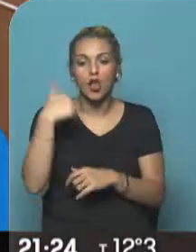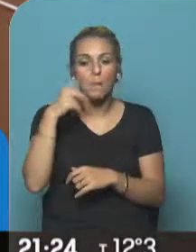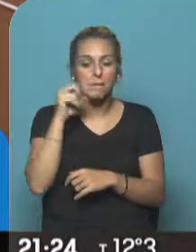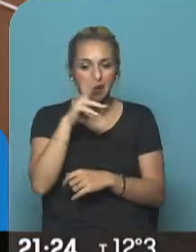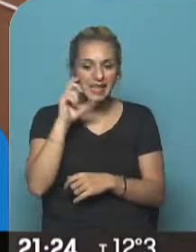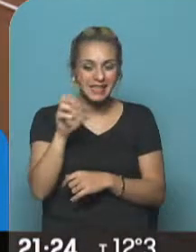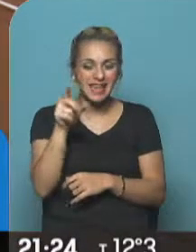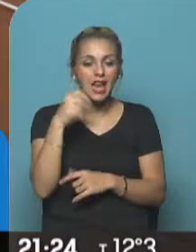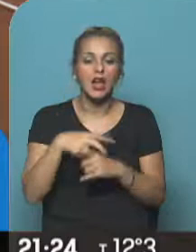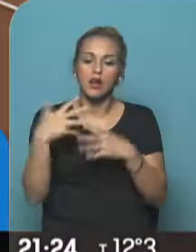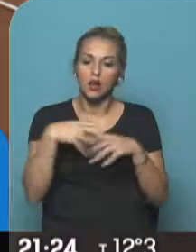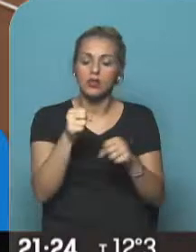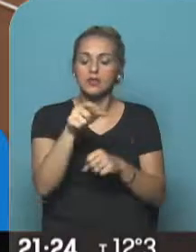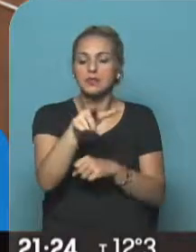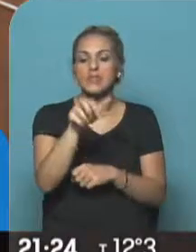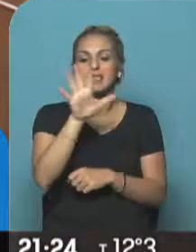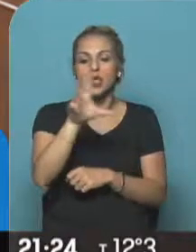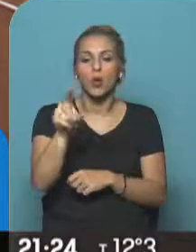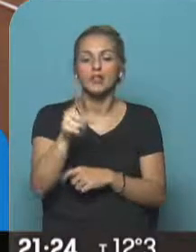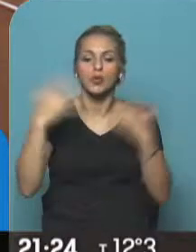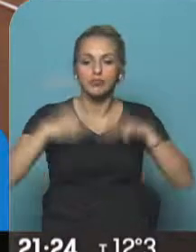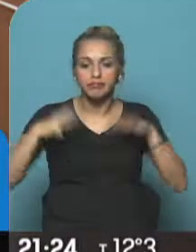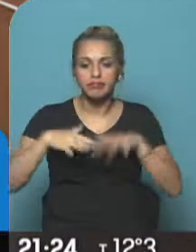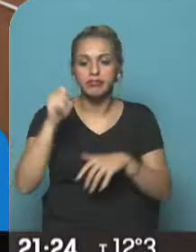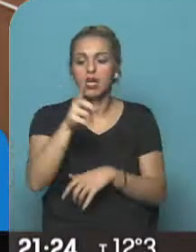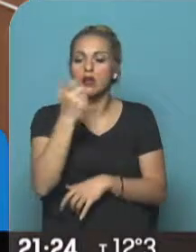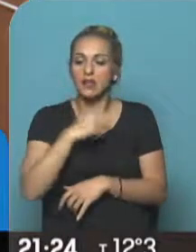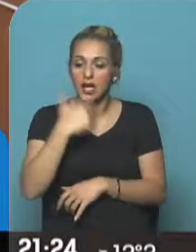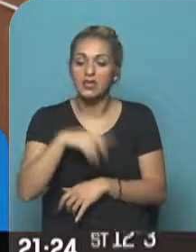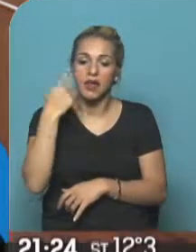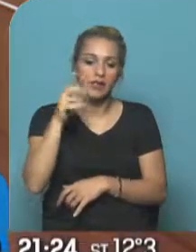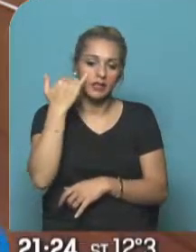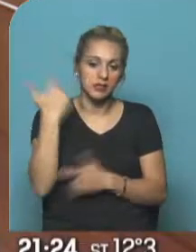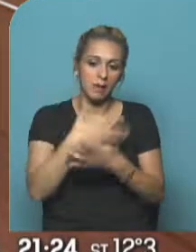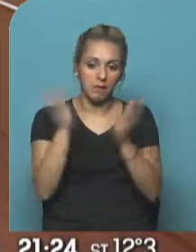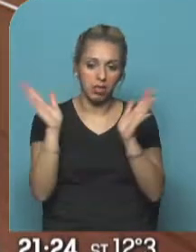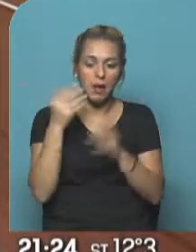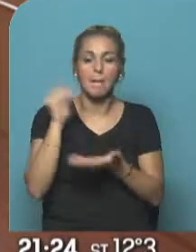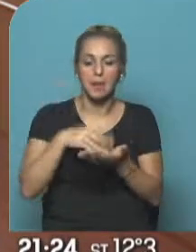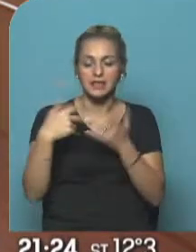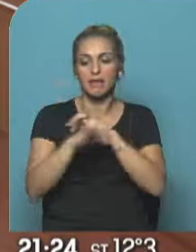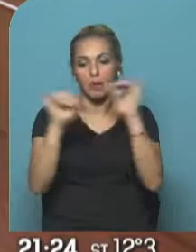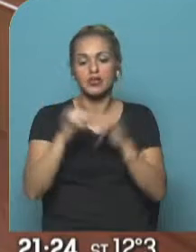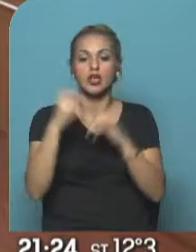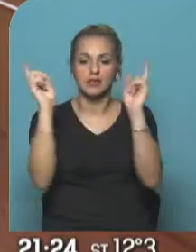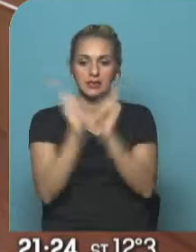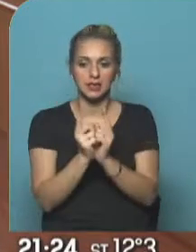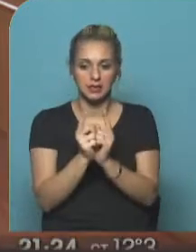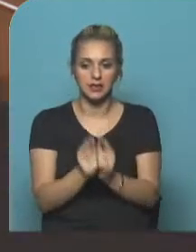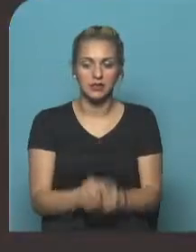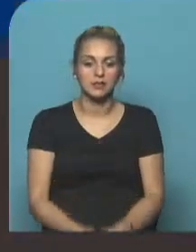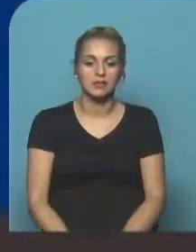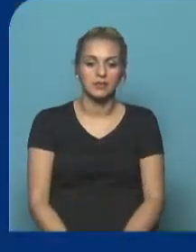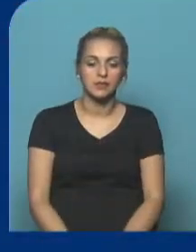detuvieron a 51 barras de Racing, que finalmente fueron liberados. Hay más información en la siguiente síntesis.